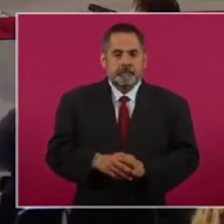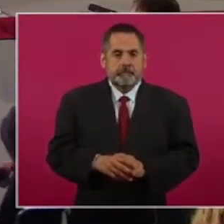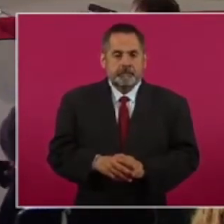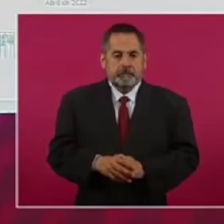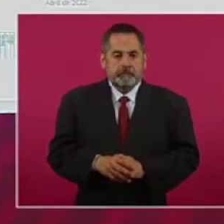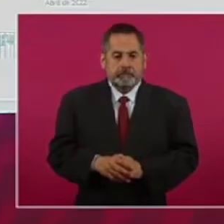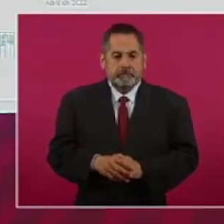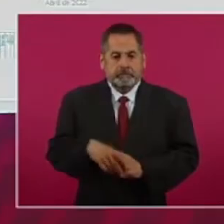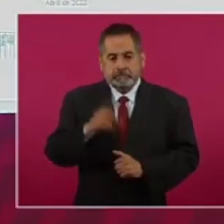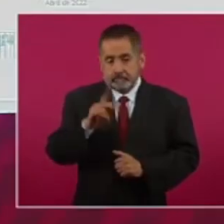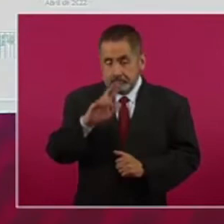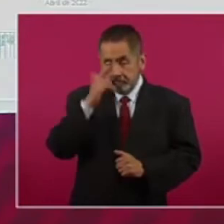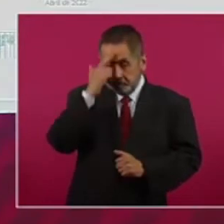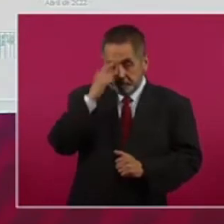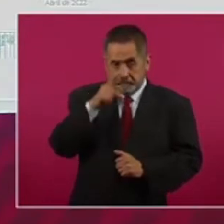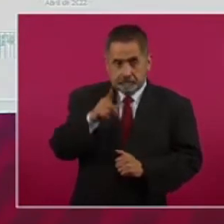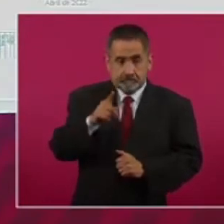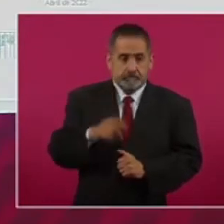pero recuerdo